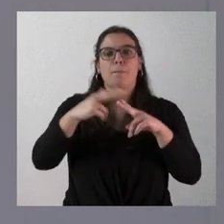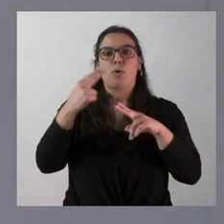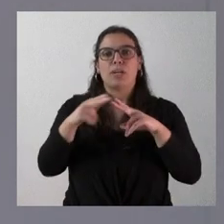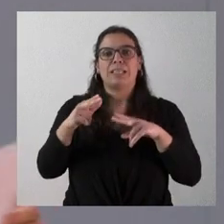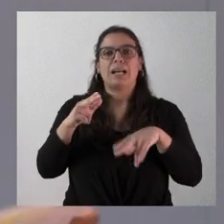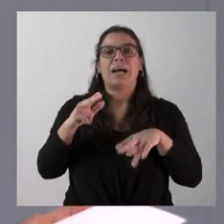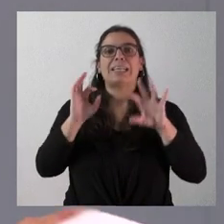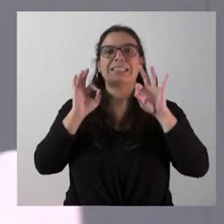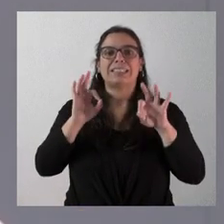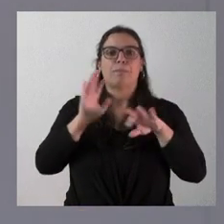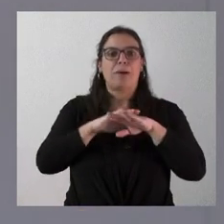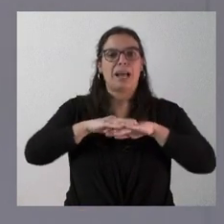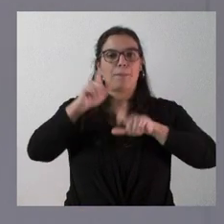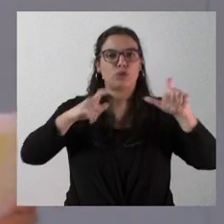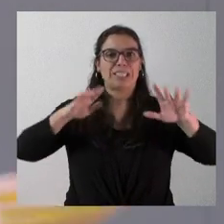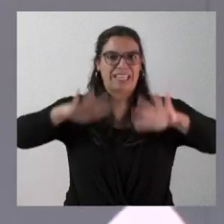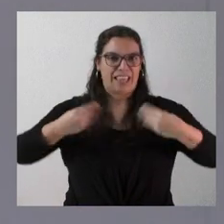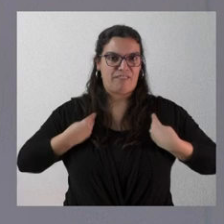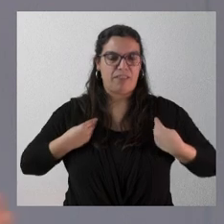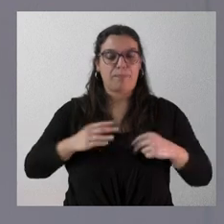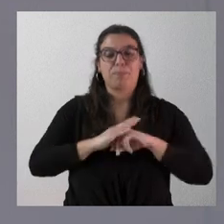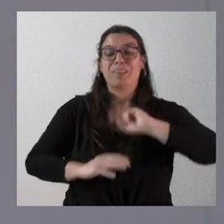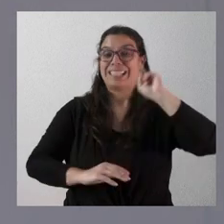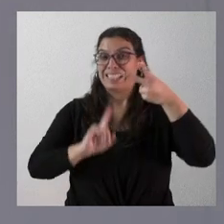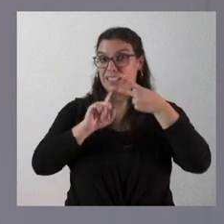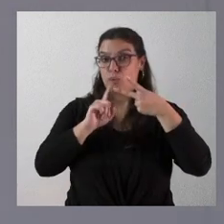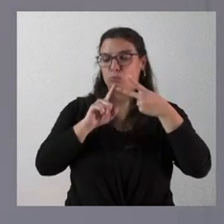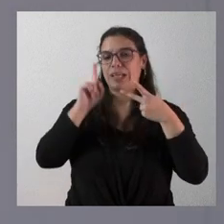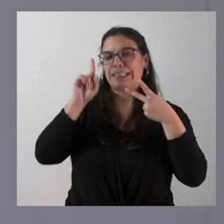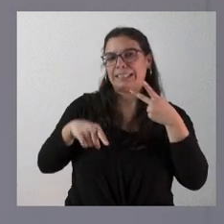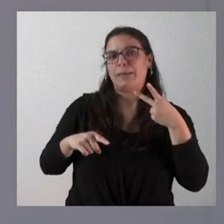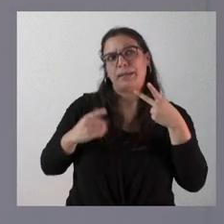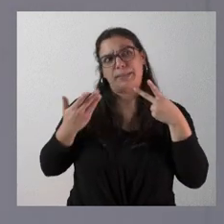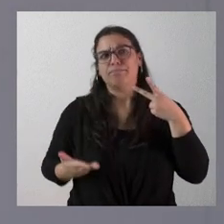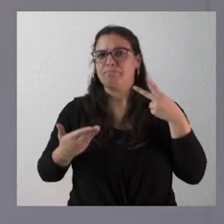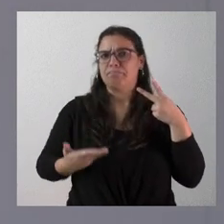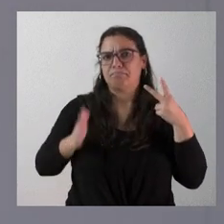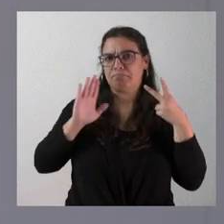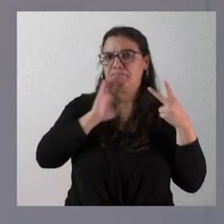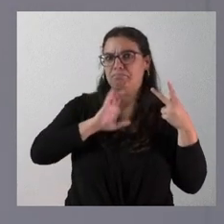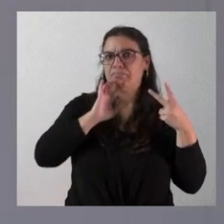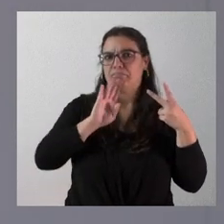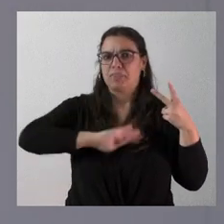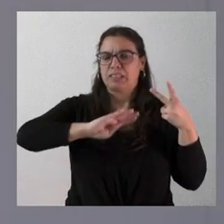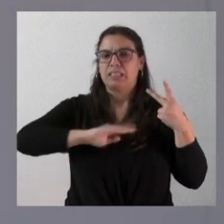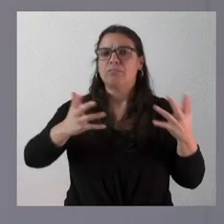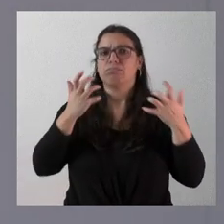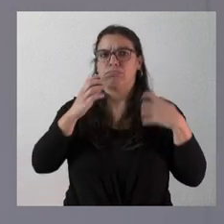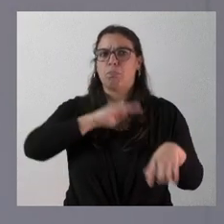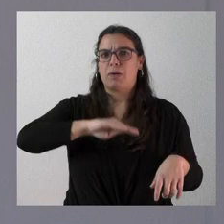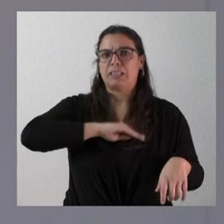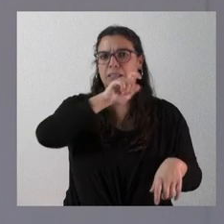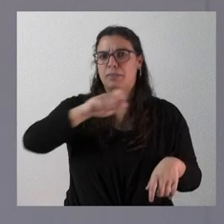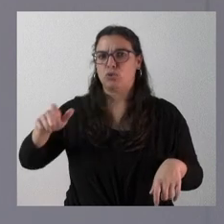carácter demográfico un segundo tema también de especial interés y que beneficia a muchas personas de